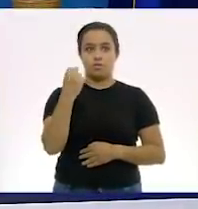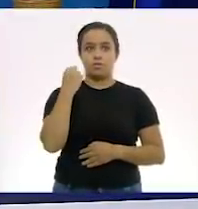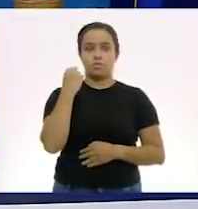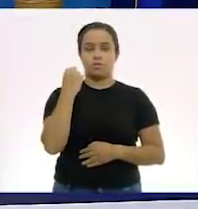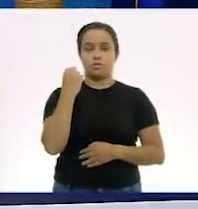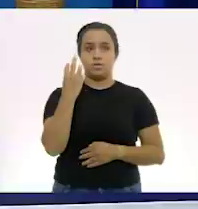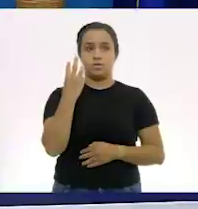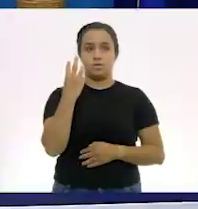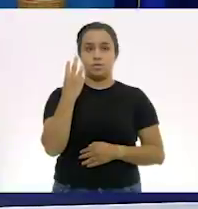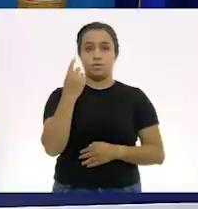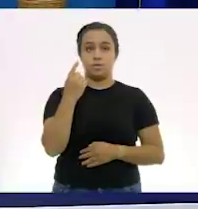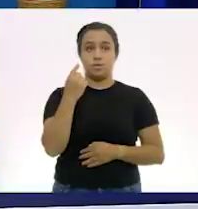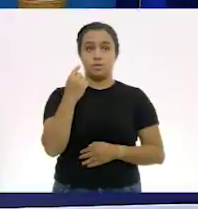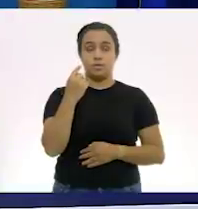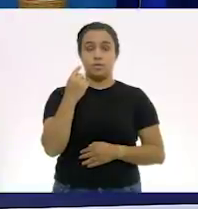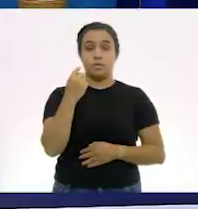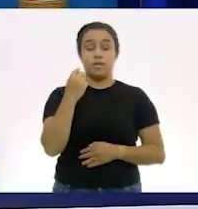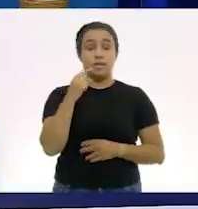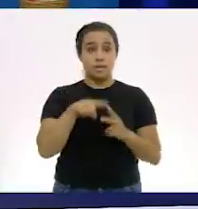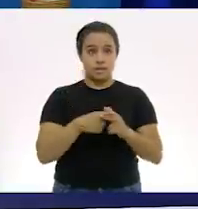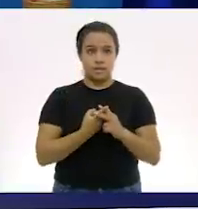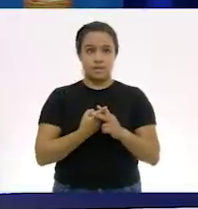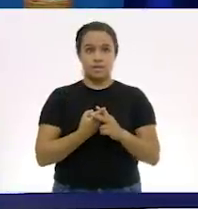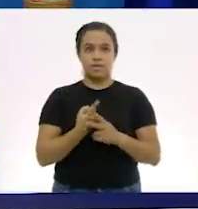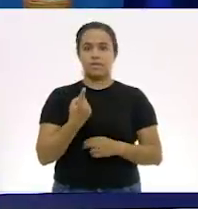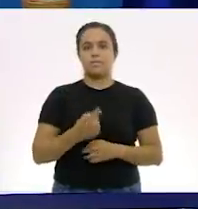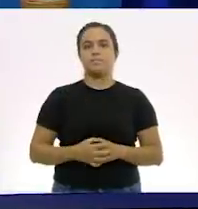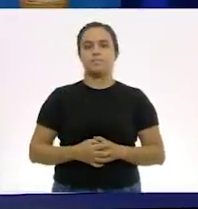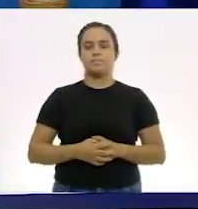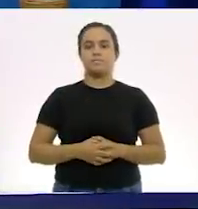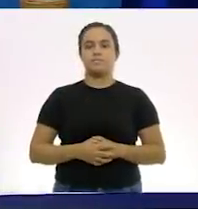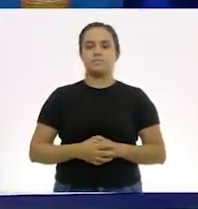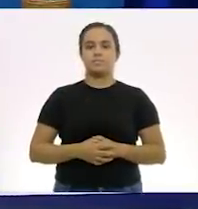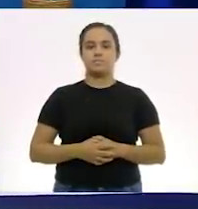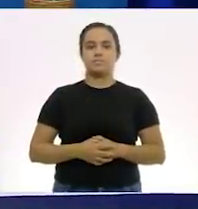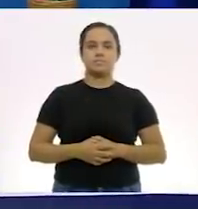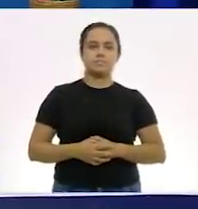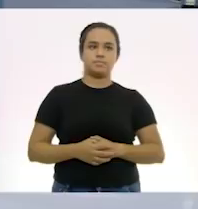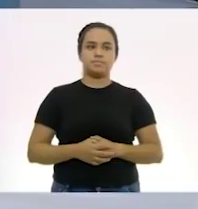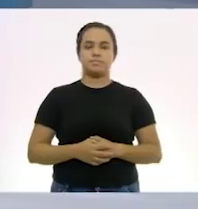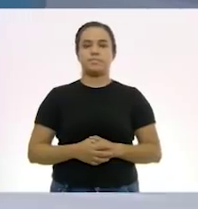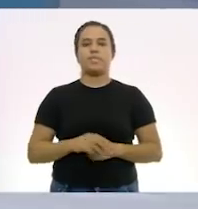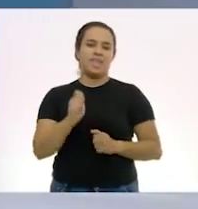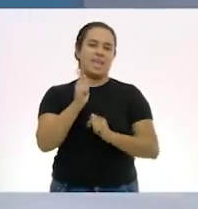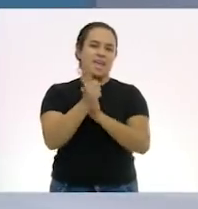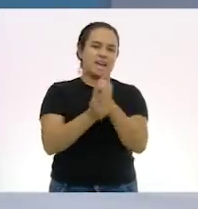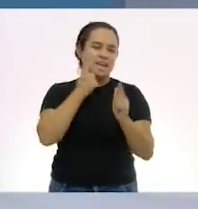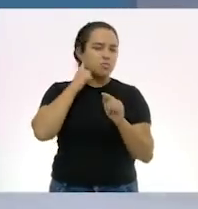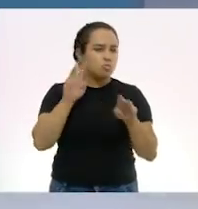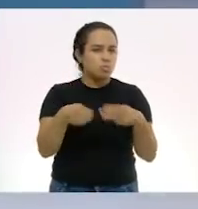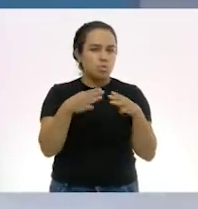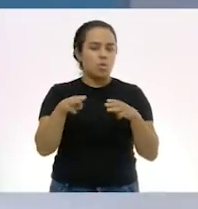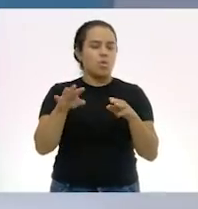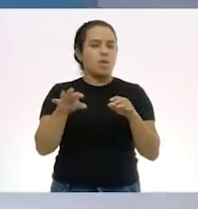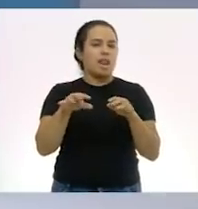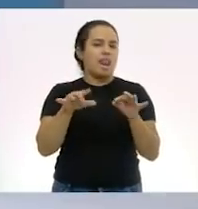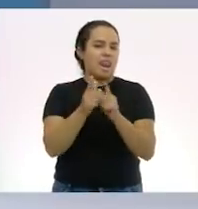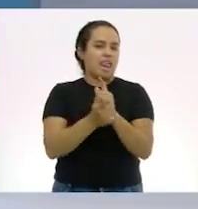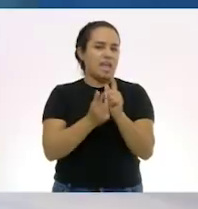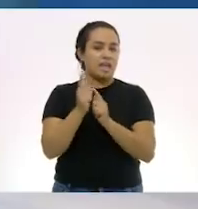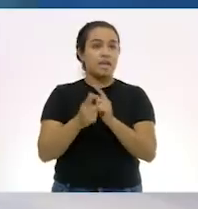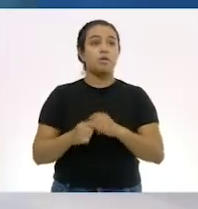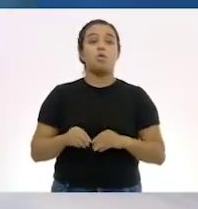divertido. A mí me gustaría explorarlas con un claro. fondo musical. Entonces, pues, escuchemos. Y vamos a empezar con el primer desplazamiento, que es